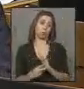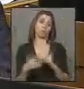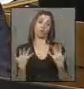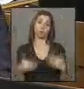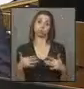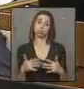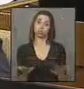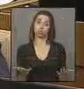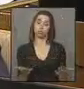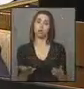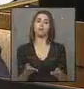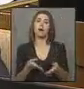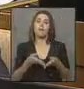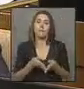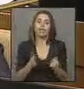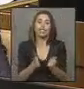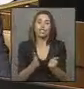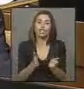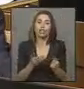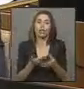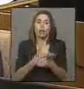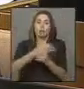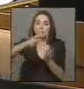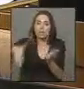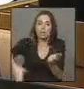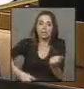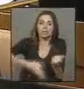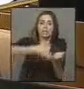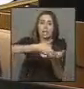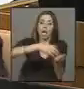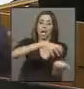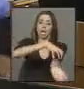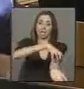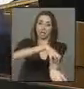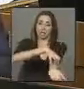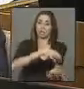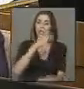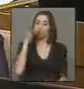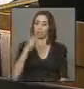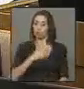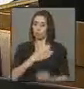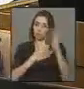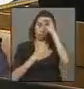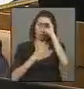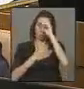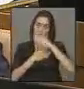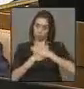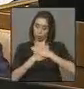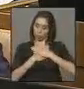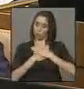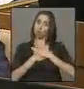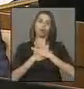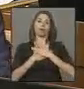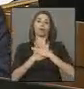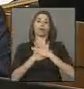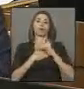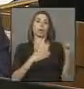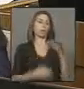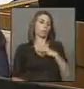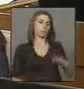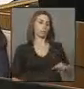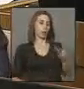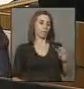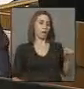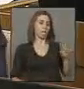importantes en la pesca artesanal de toda nuestra región porque ha habido, desde mi punto de vista, esto es una apreciación muy personal, no comprometo al parlamentario Ayespín,